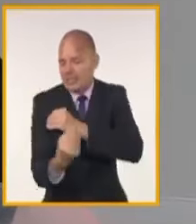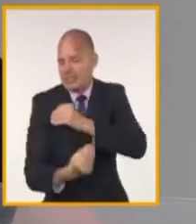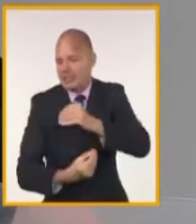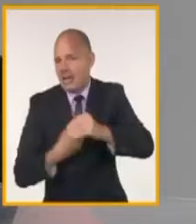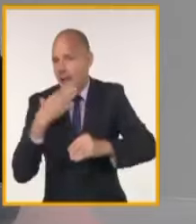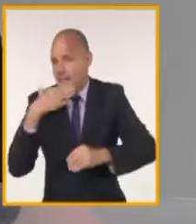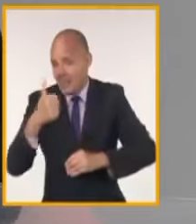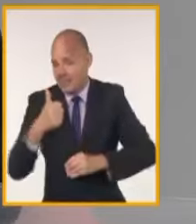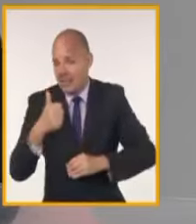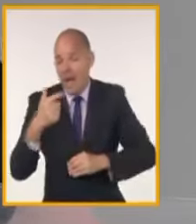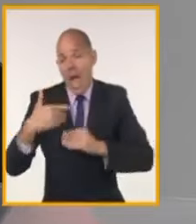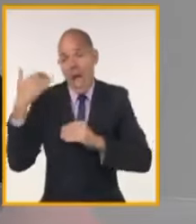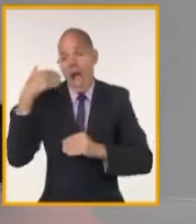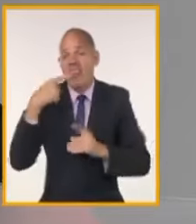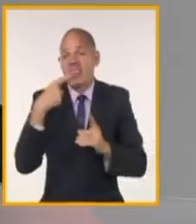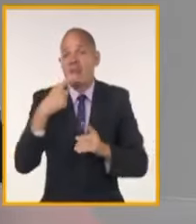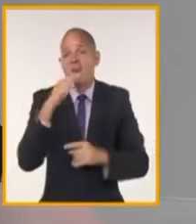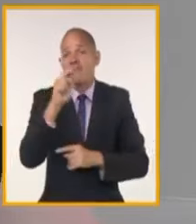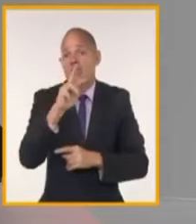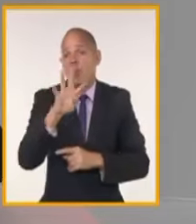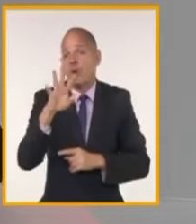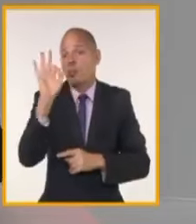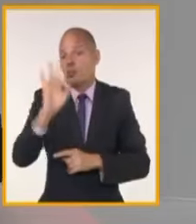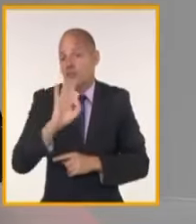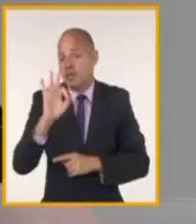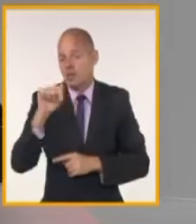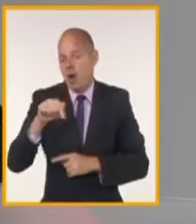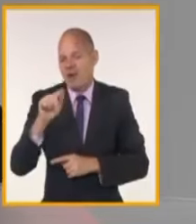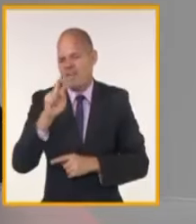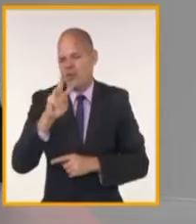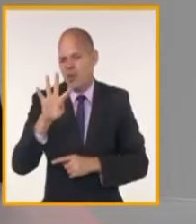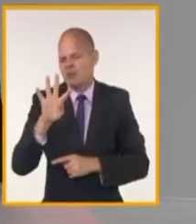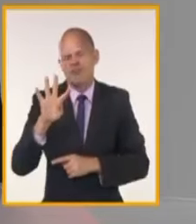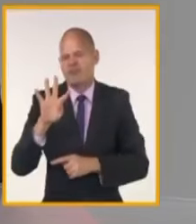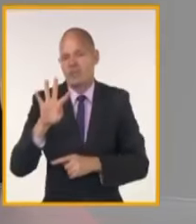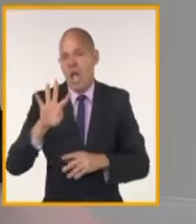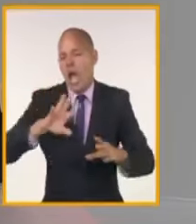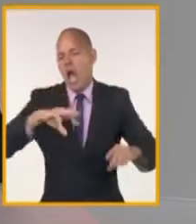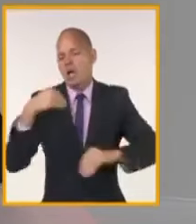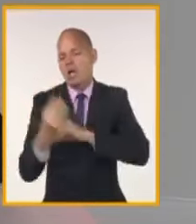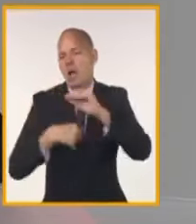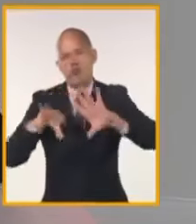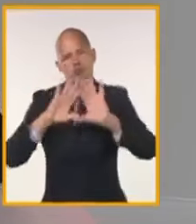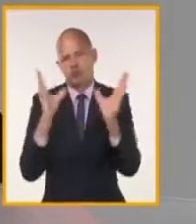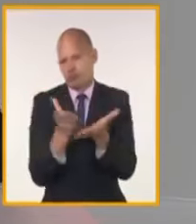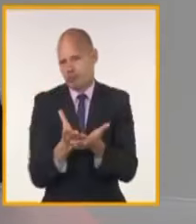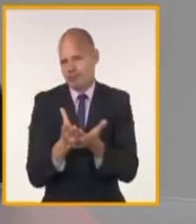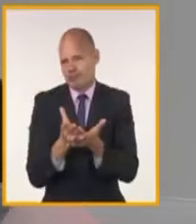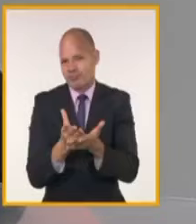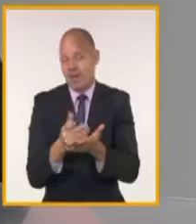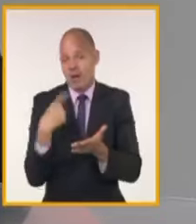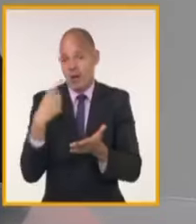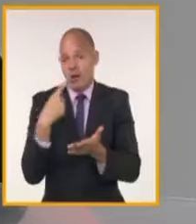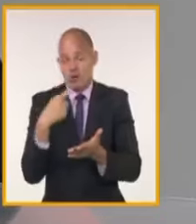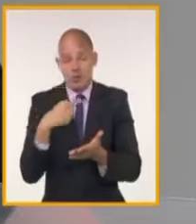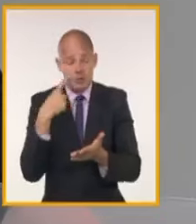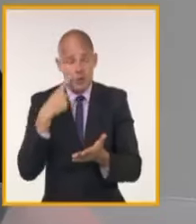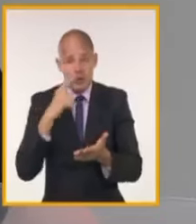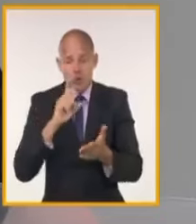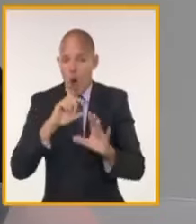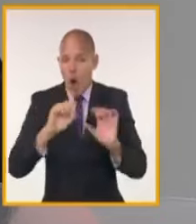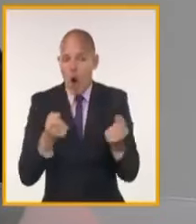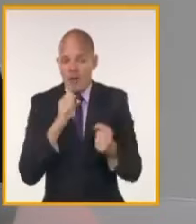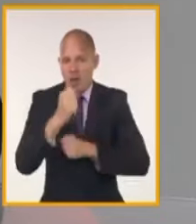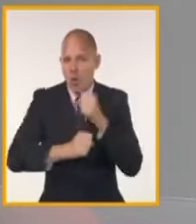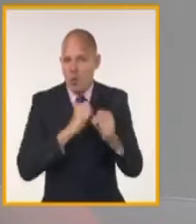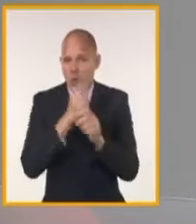24 es cambiar totalmente la matriz energética dejar de de depender del combustible fósil ya es un salto mucho más